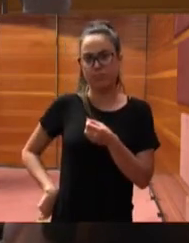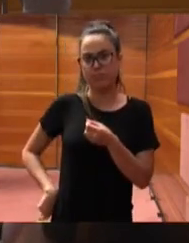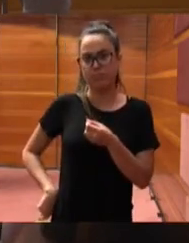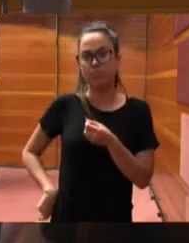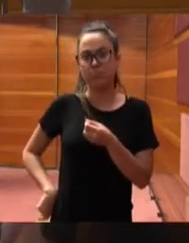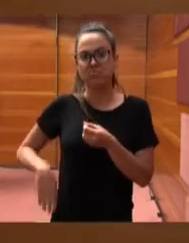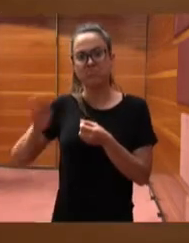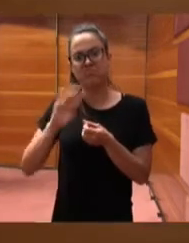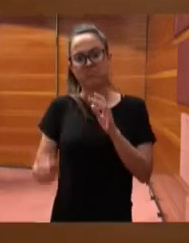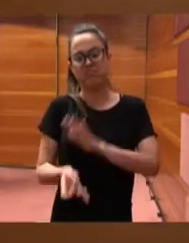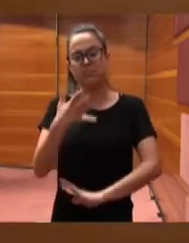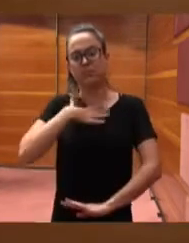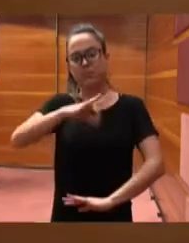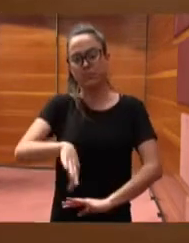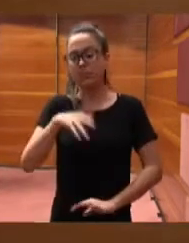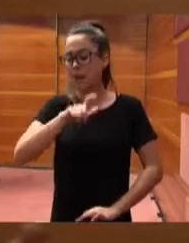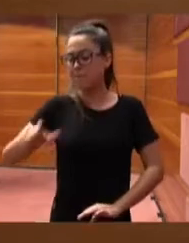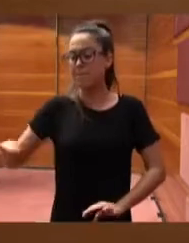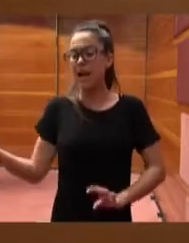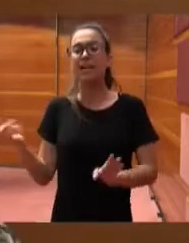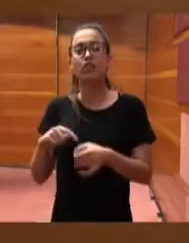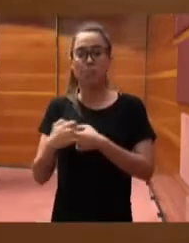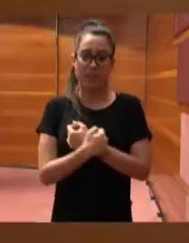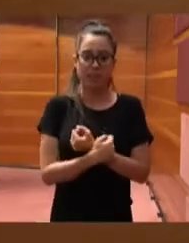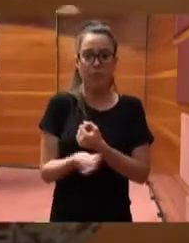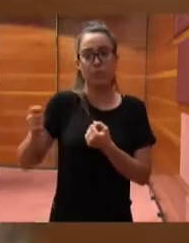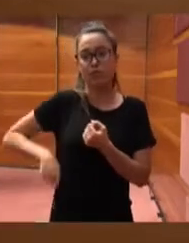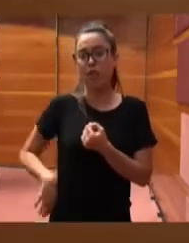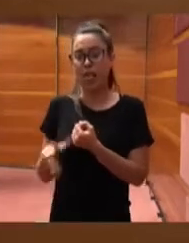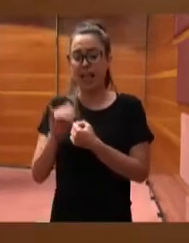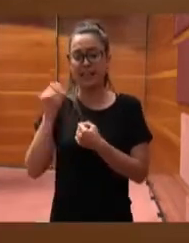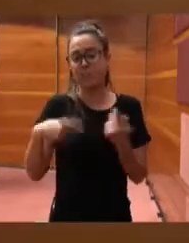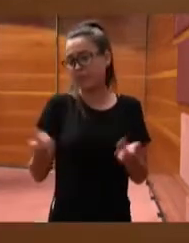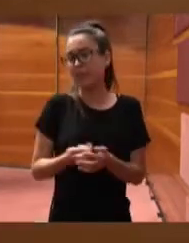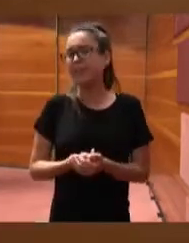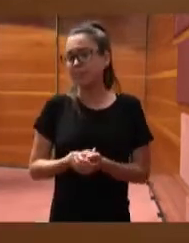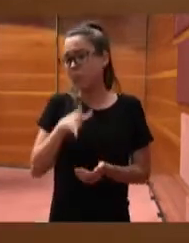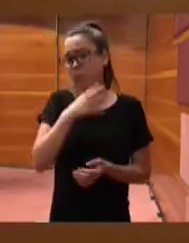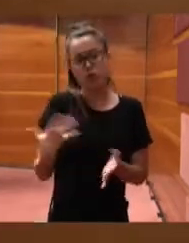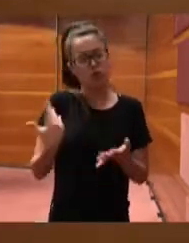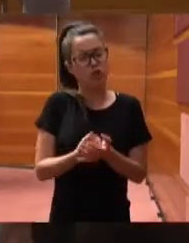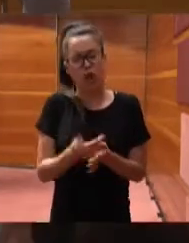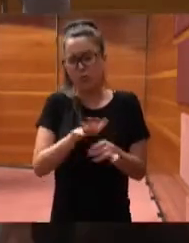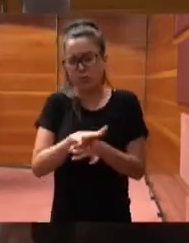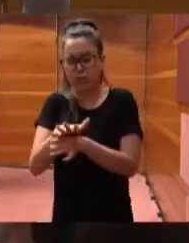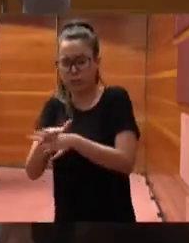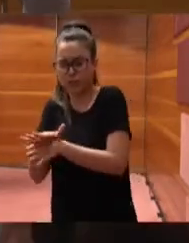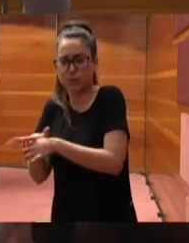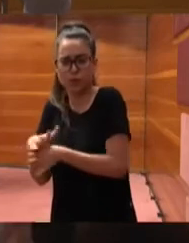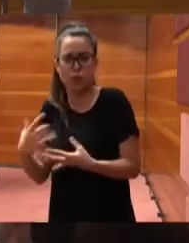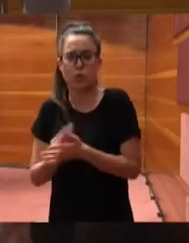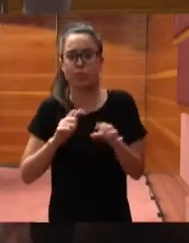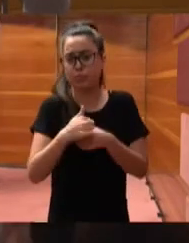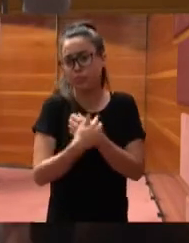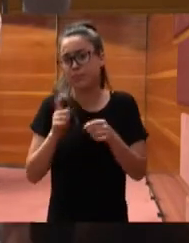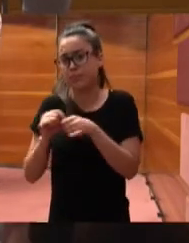economía, sino porque es el típico que le gusta participar en todo y pues como los tertulianos de la radio, ¿no? Uh-huh. Entonces no sé, pero bueno,